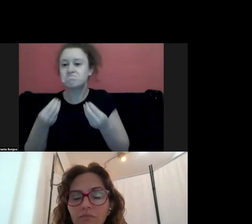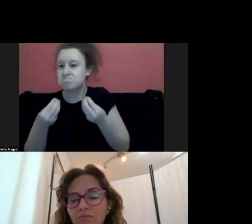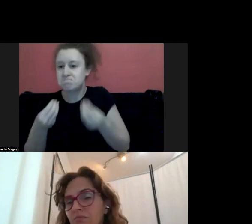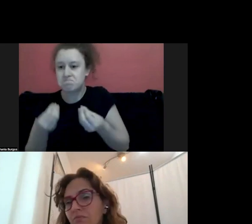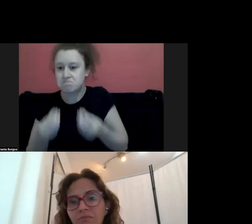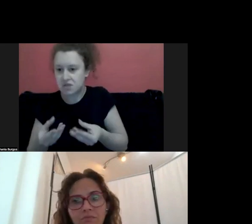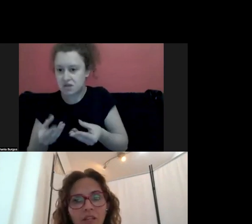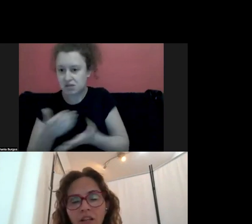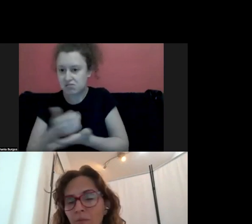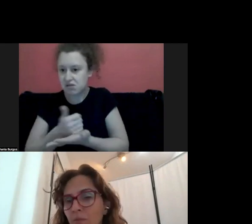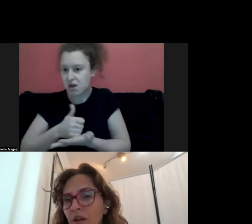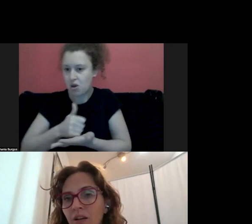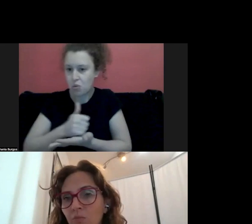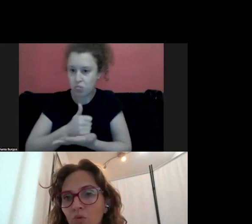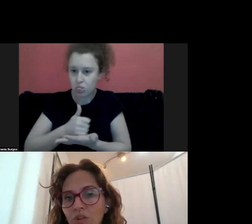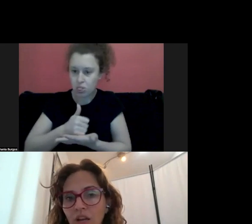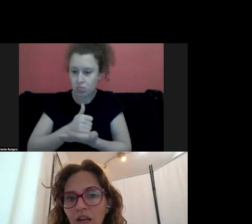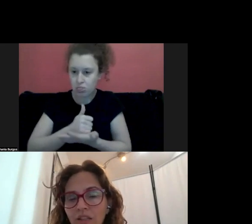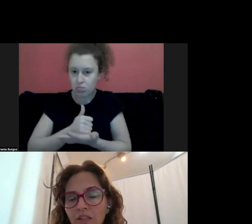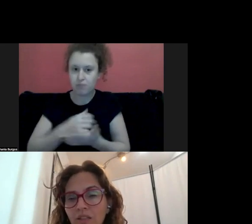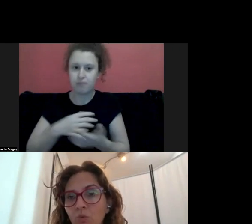psicóloga y cambiar